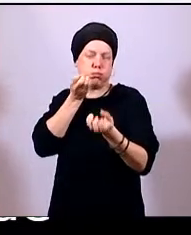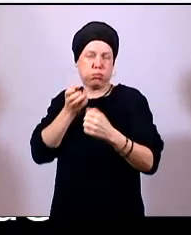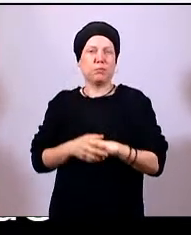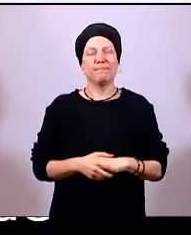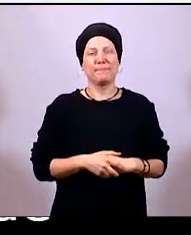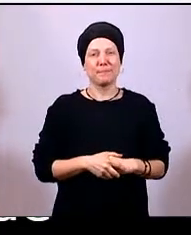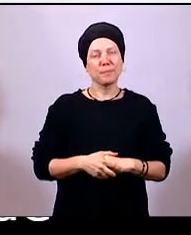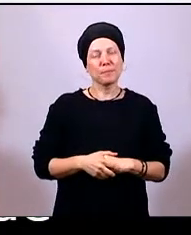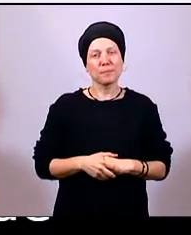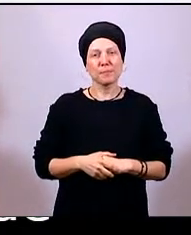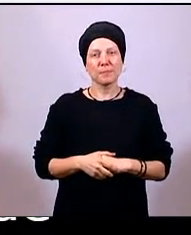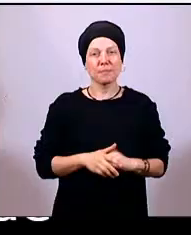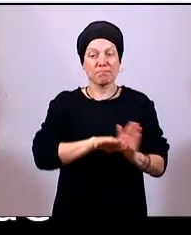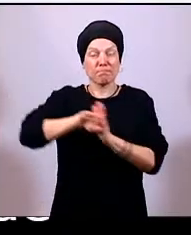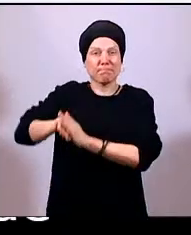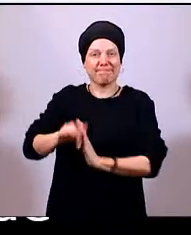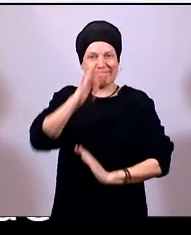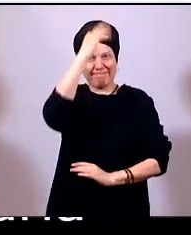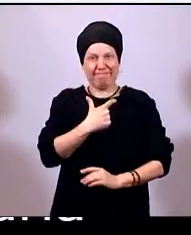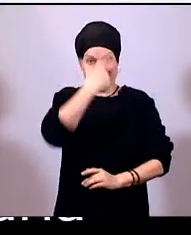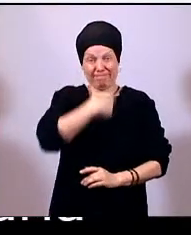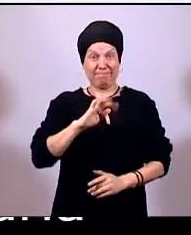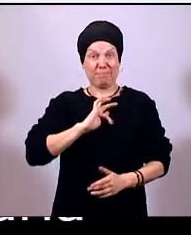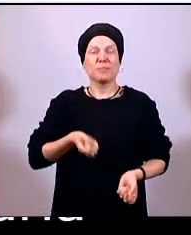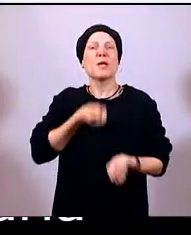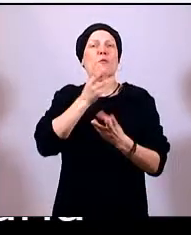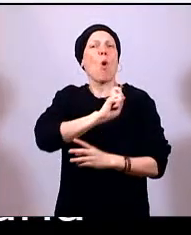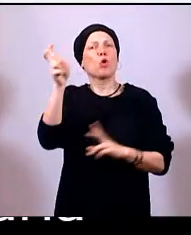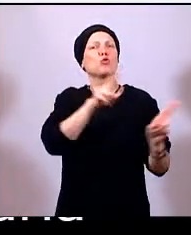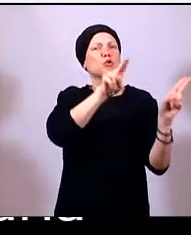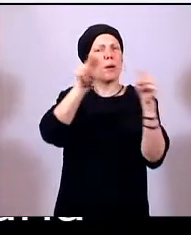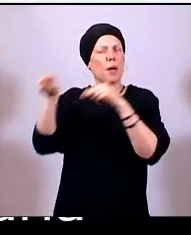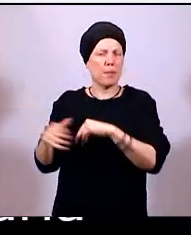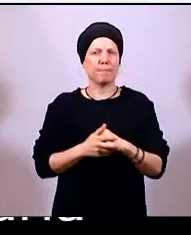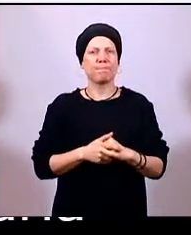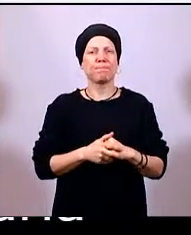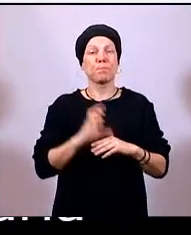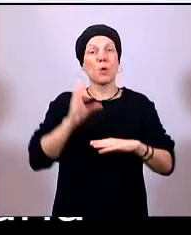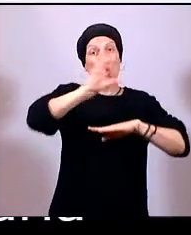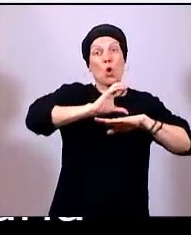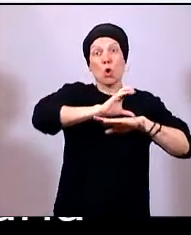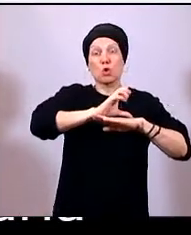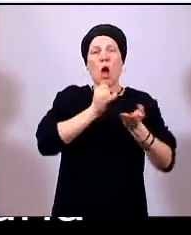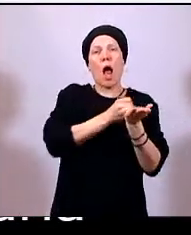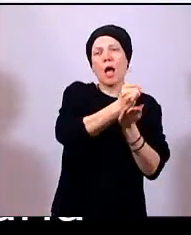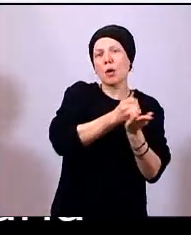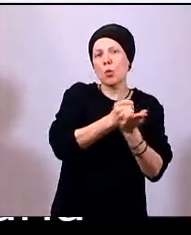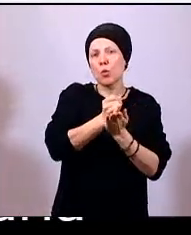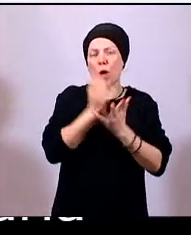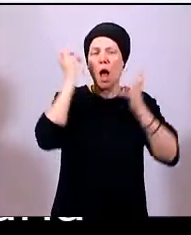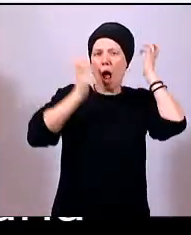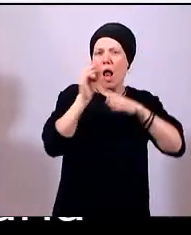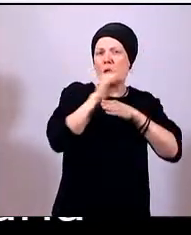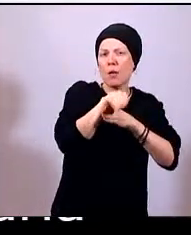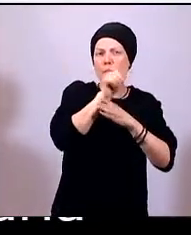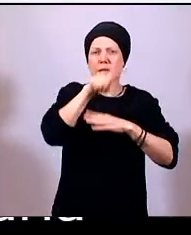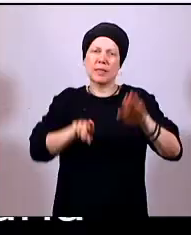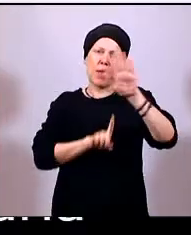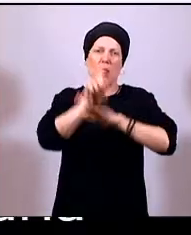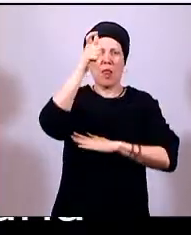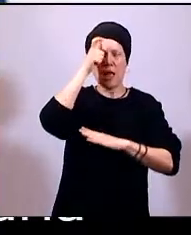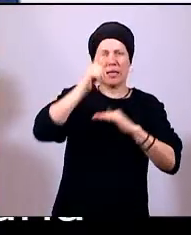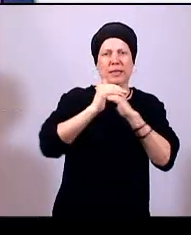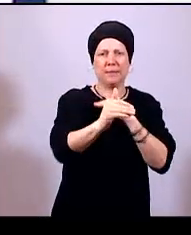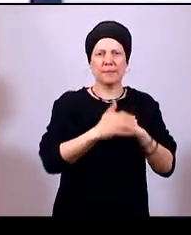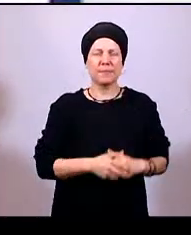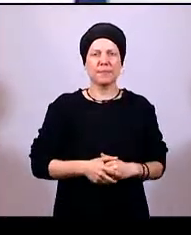sesión de hoy. Por mi parte, les informo de otras cuestiones, comenzando con la Consejería de Agricultura, Ganadería y Desarrollo